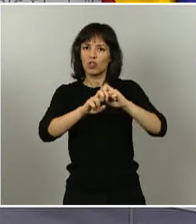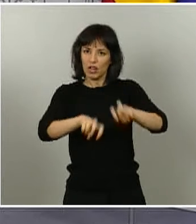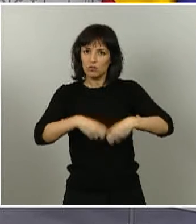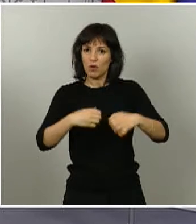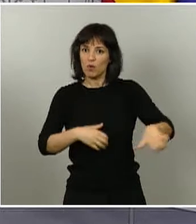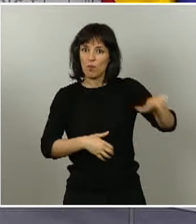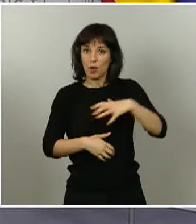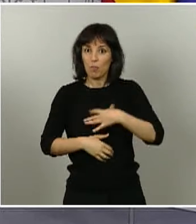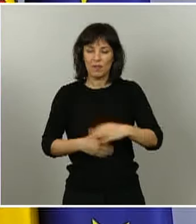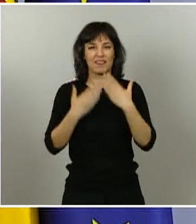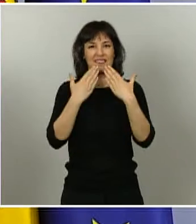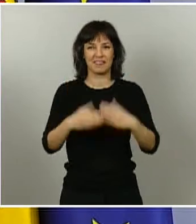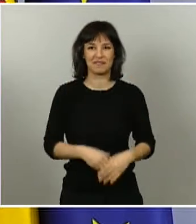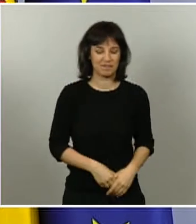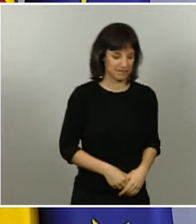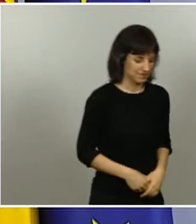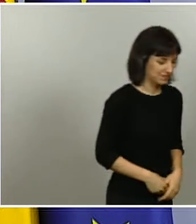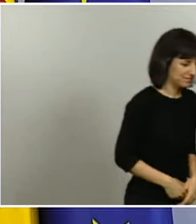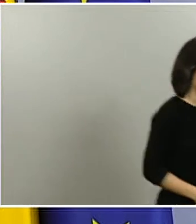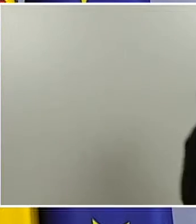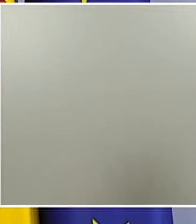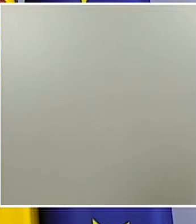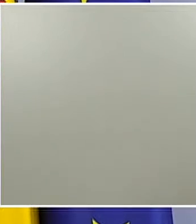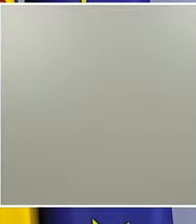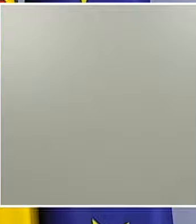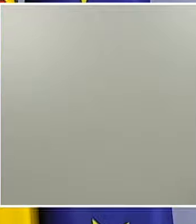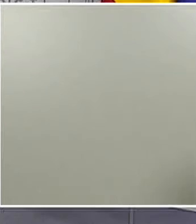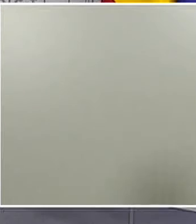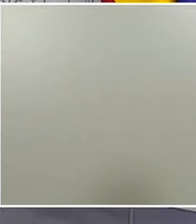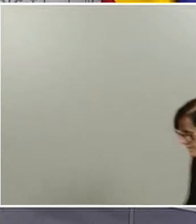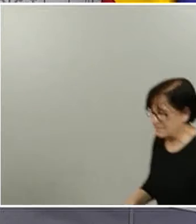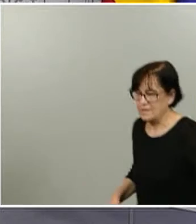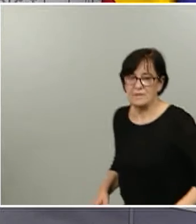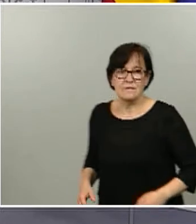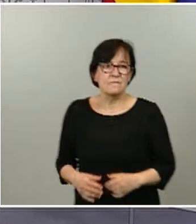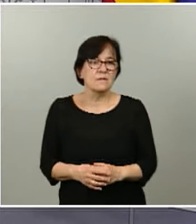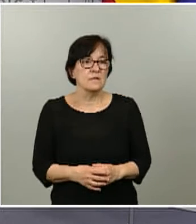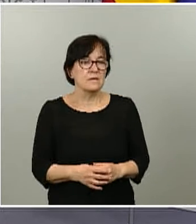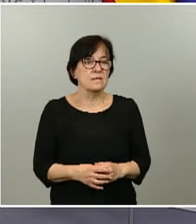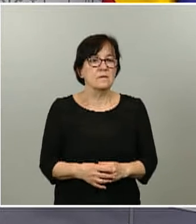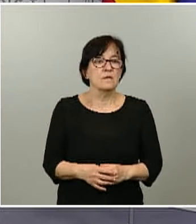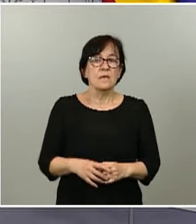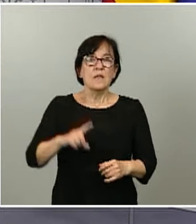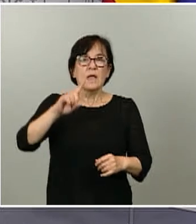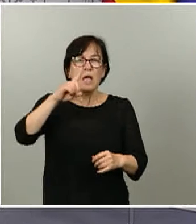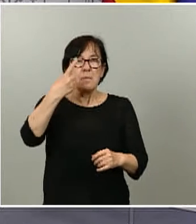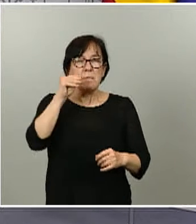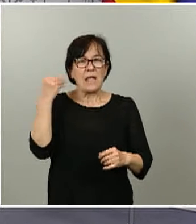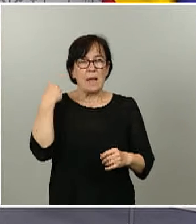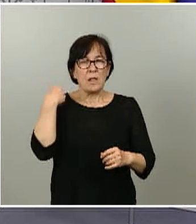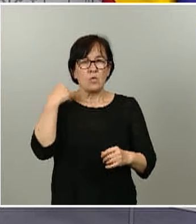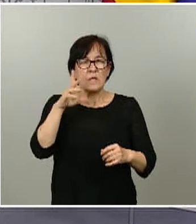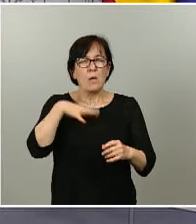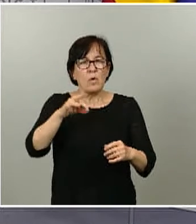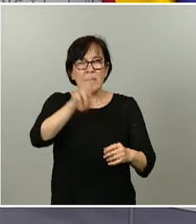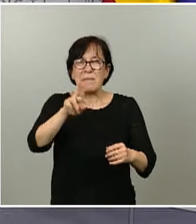Gracias. Gracias, María Antonia. ¿Me podría repetir, por favor, la primera pregunta? Hemos tenido problemas de sonido y no he escuchado bien su primera pregunta.